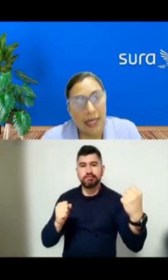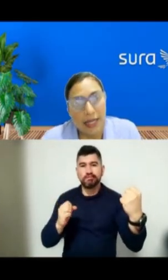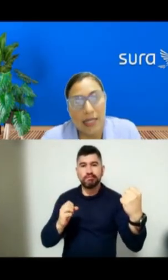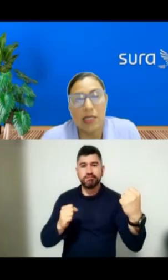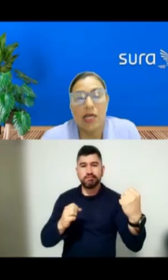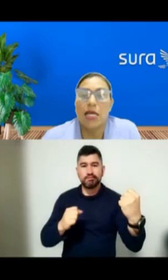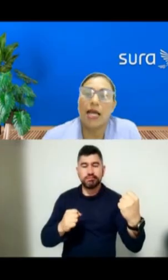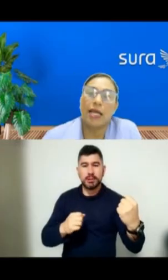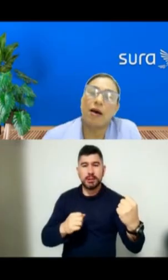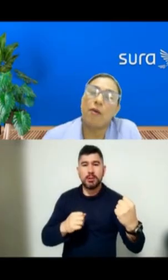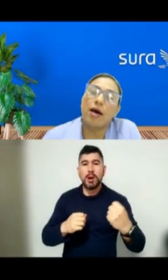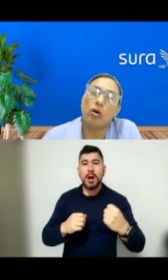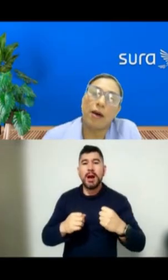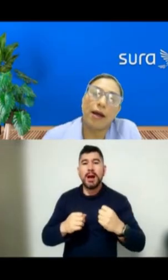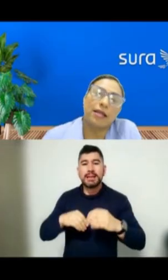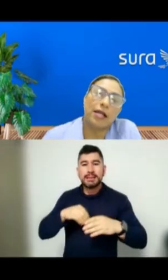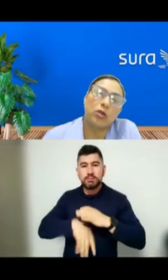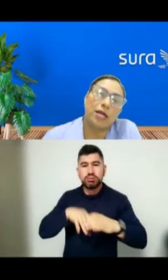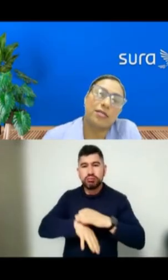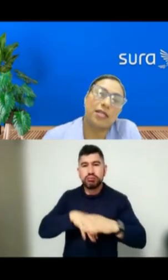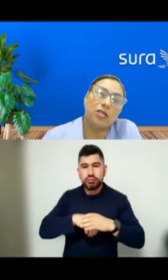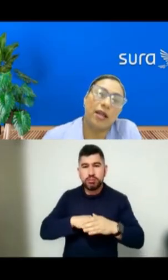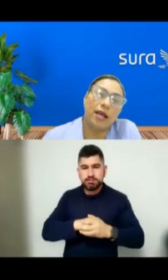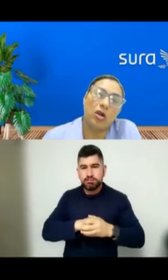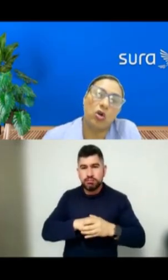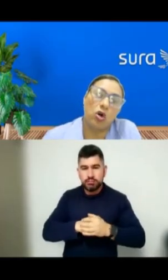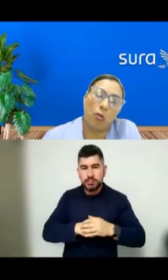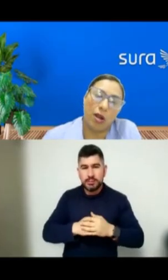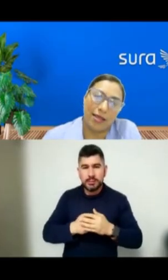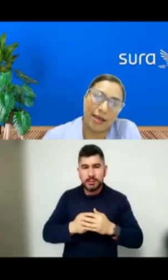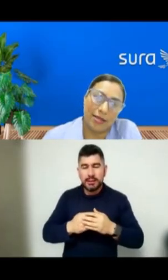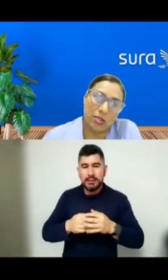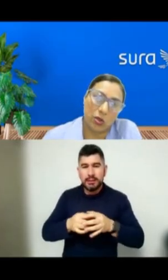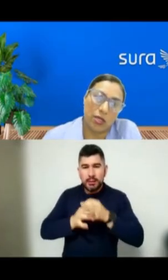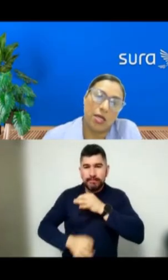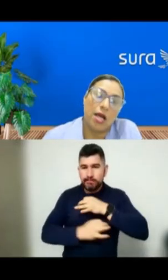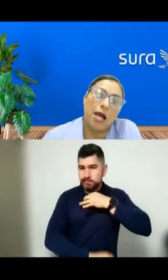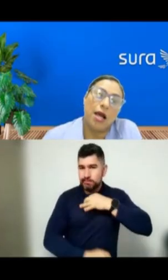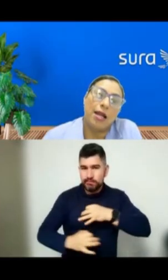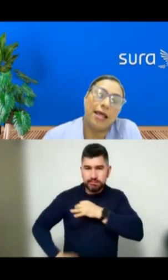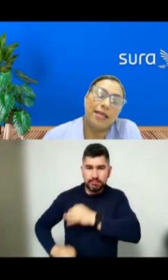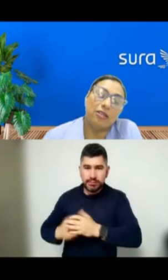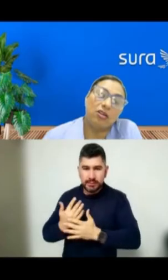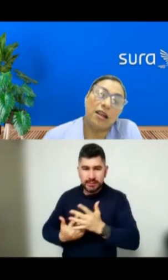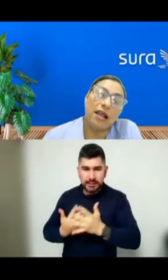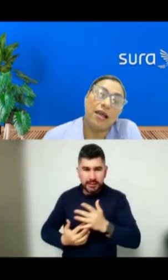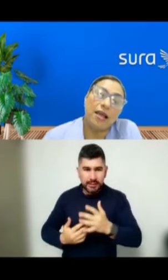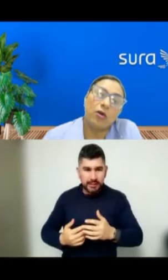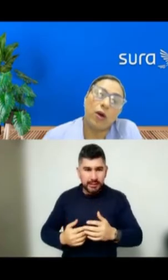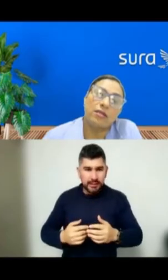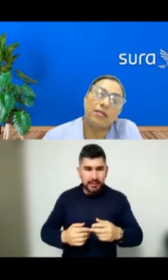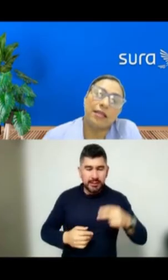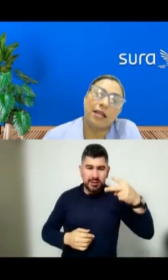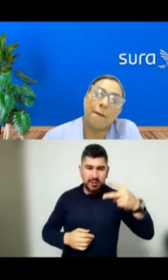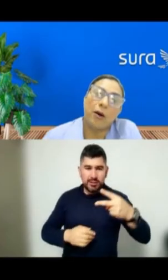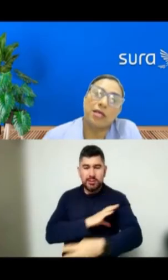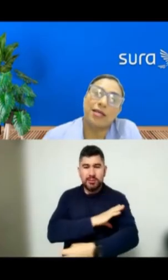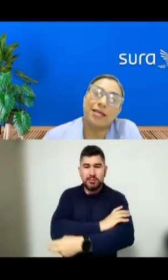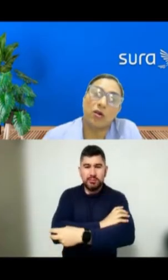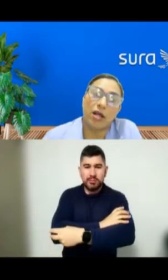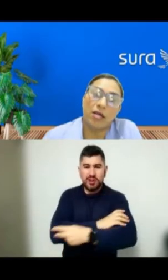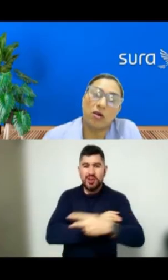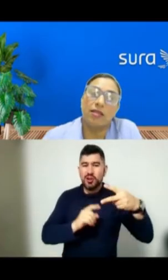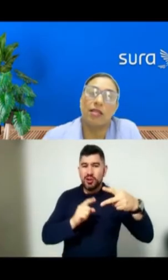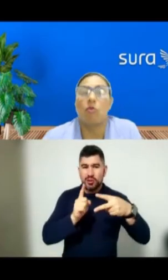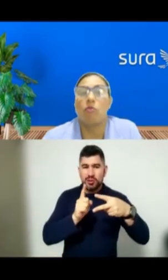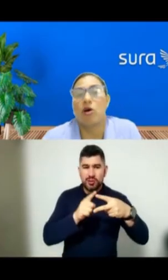de las arterias, y aquí vamos a tomar tanto la sístole como la diástole. La diástole es cual se trata de las